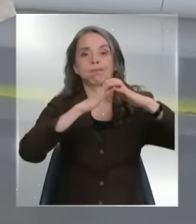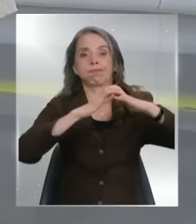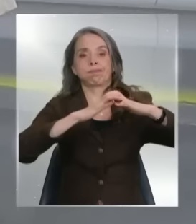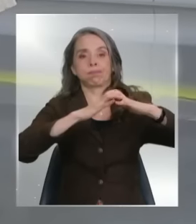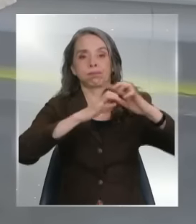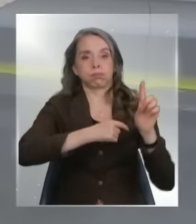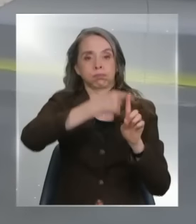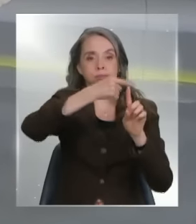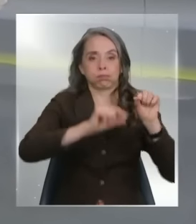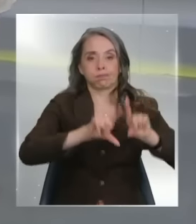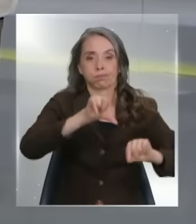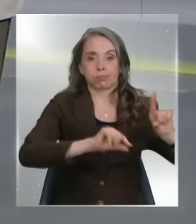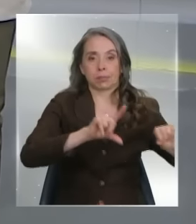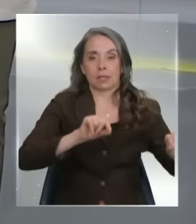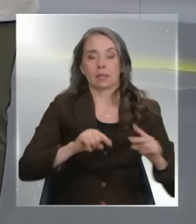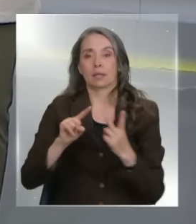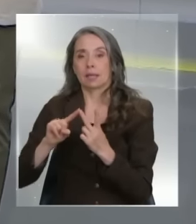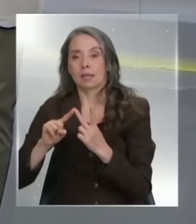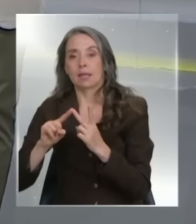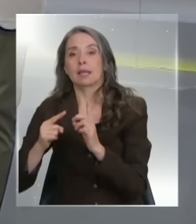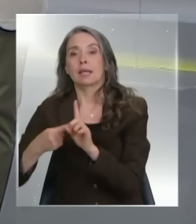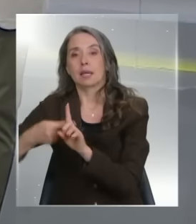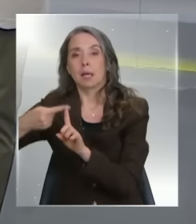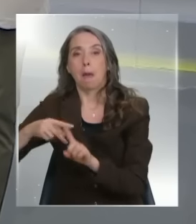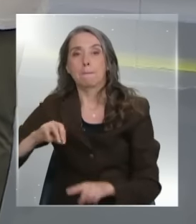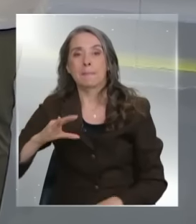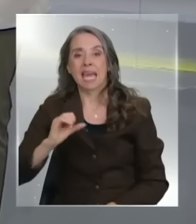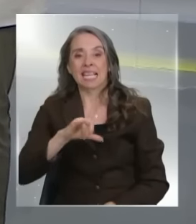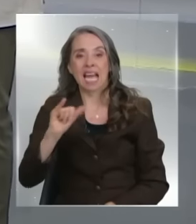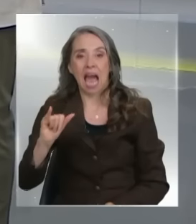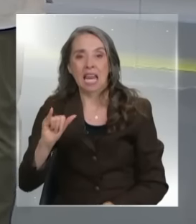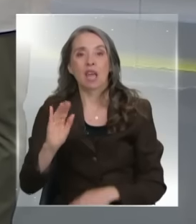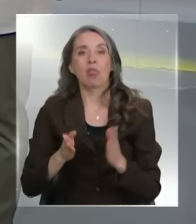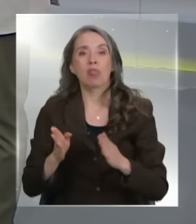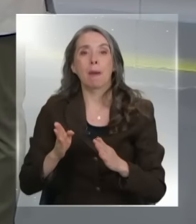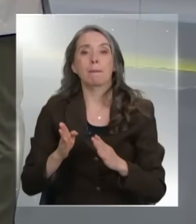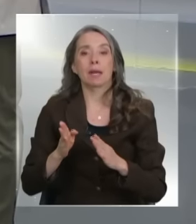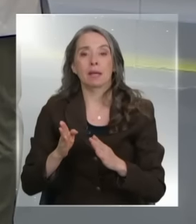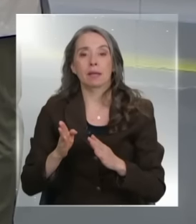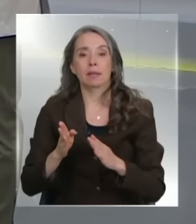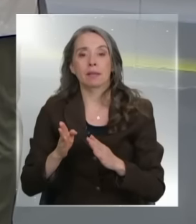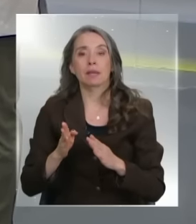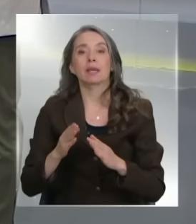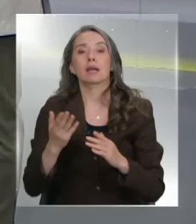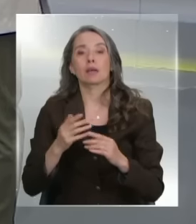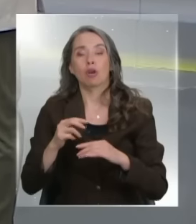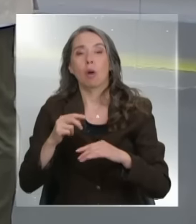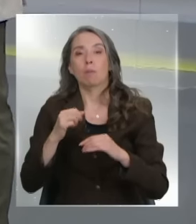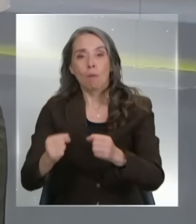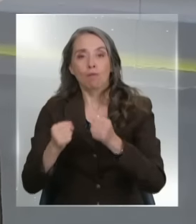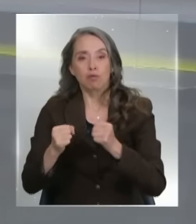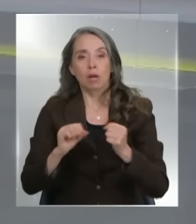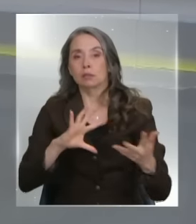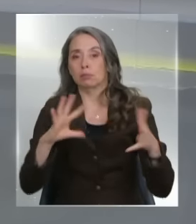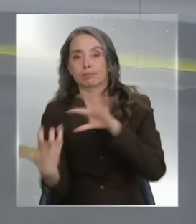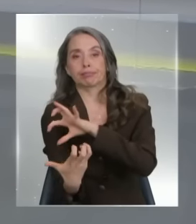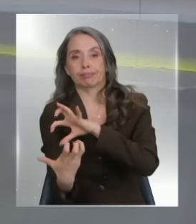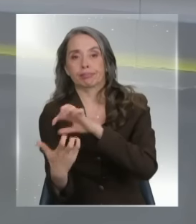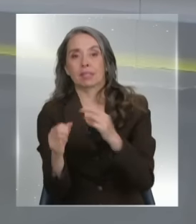de instrumentos. Y la escala de Mercalli, que lo califica según la intensidad y las consecuencias que este